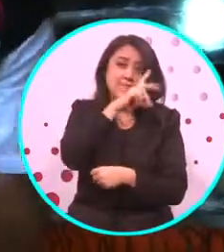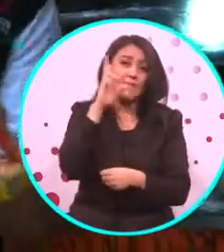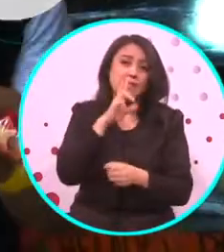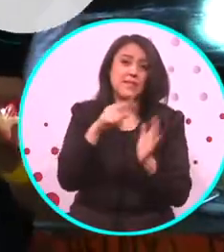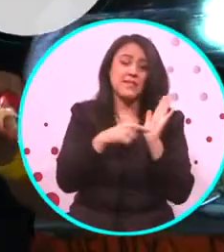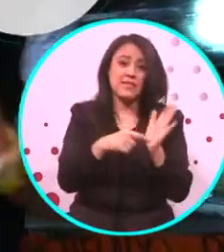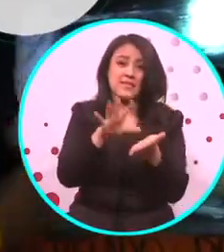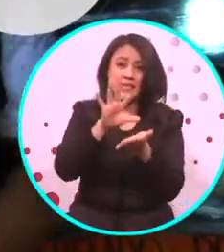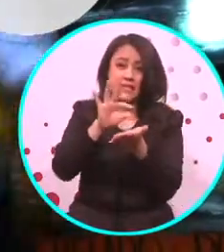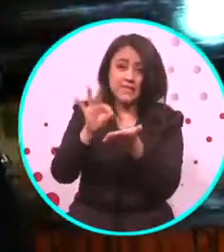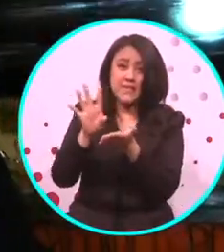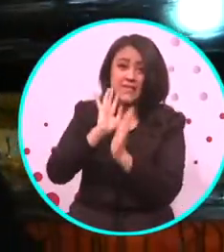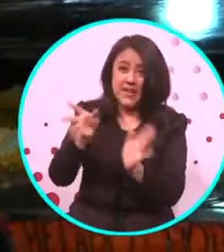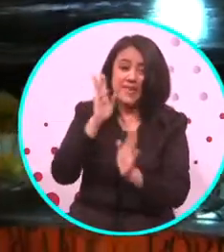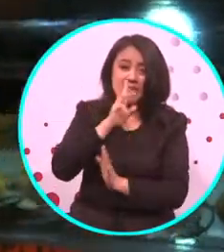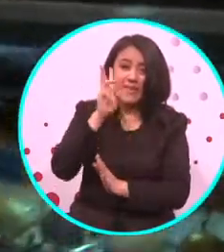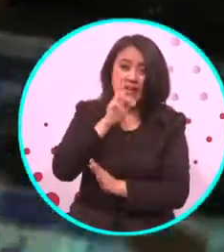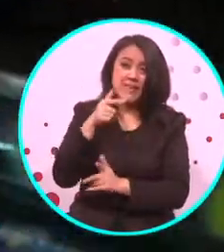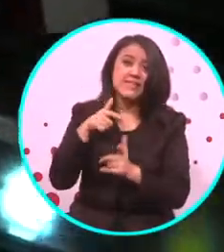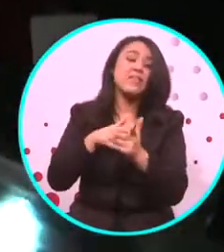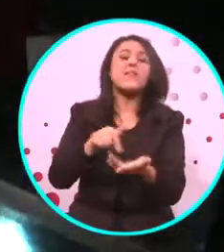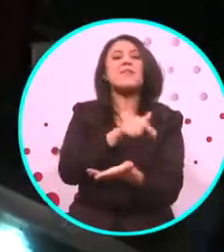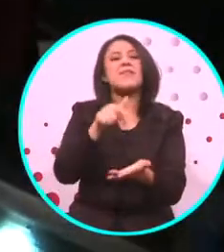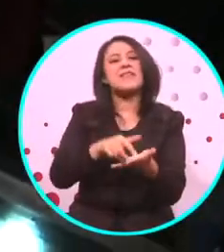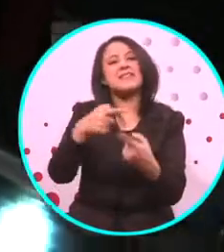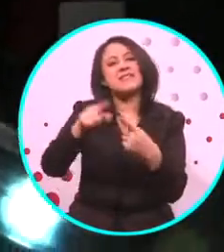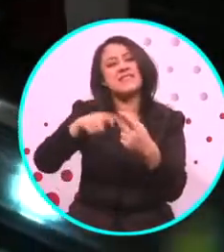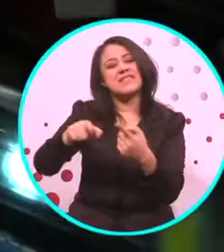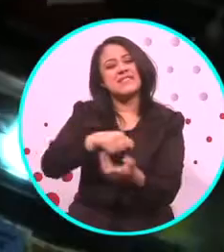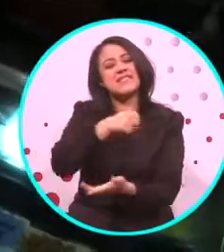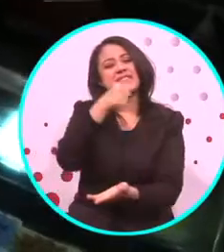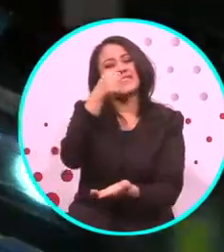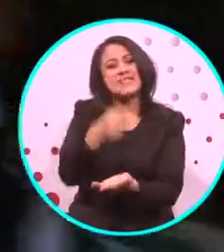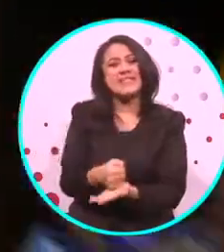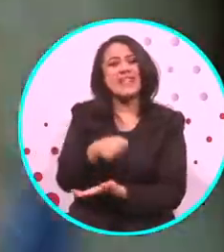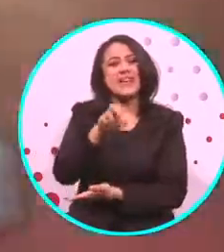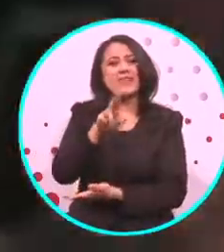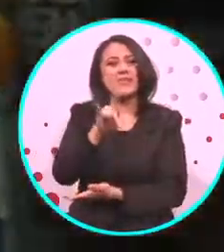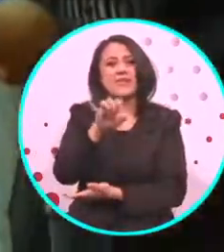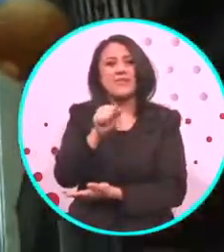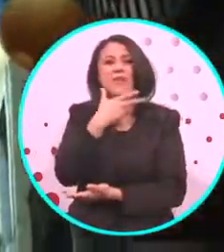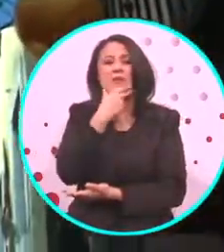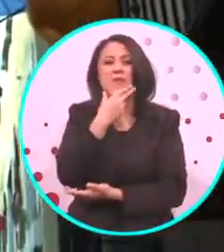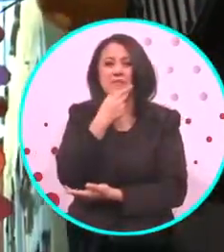viene mi Twitter. ¿Ya lo vieron? Pues quítese Twitter y iba a seguir reportando para quien corresponda. El último.